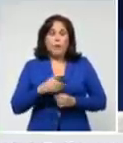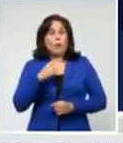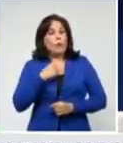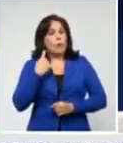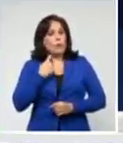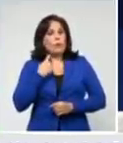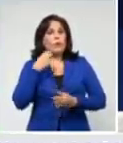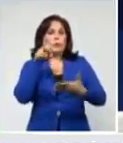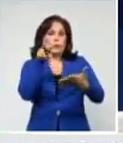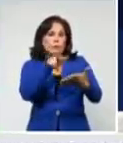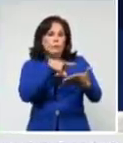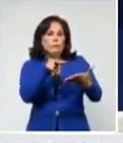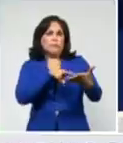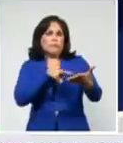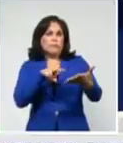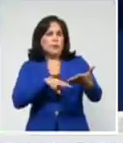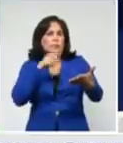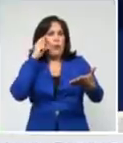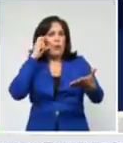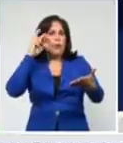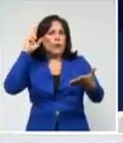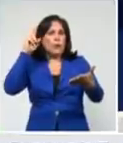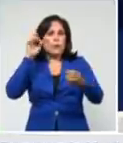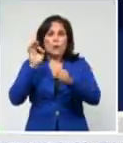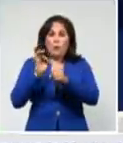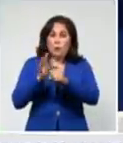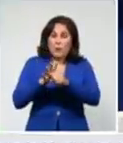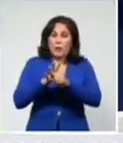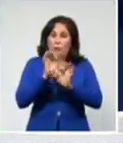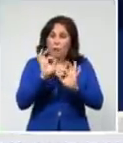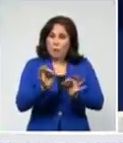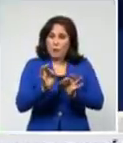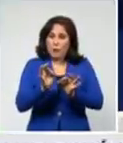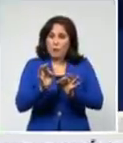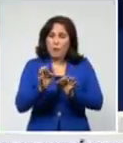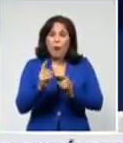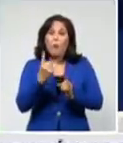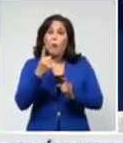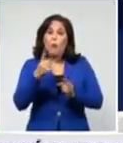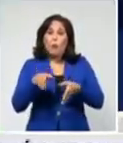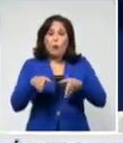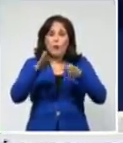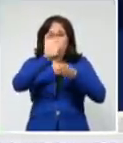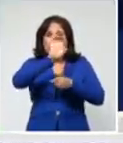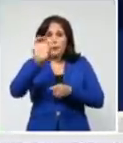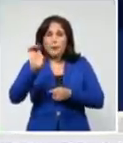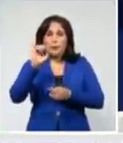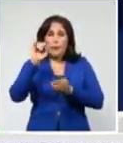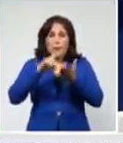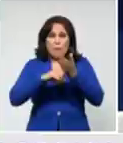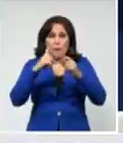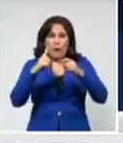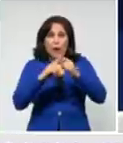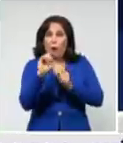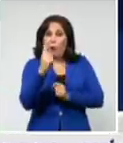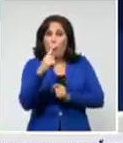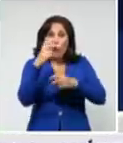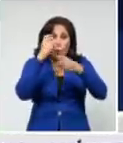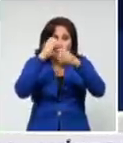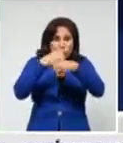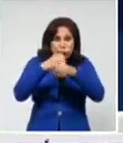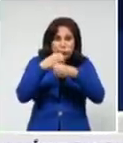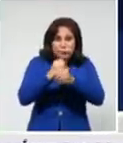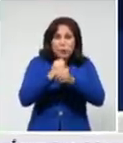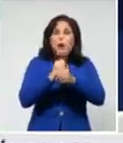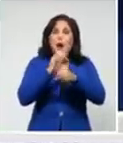esto y se acuerda cuando comenzamos con el Instituto de Medicina Tropical Pedro Curí, el del